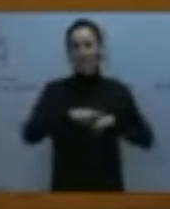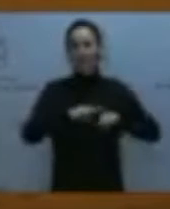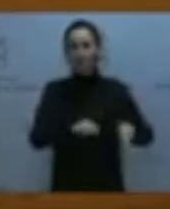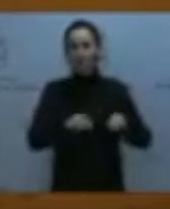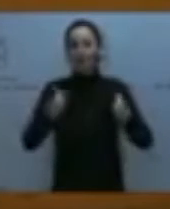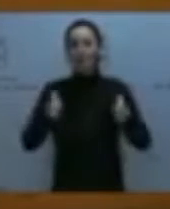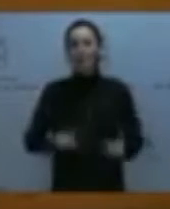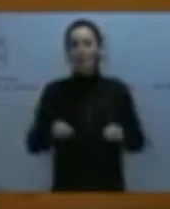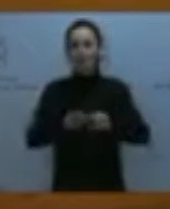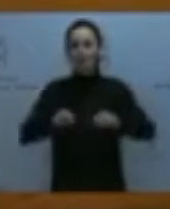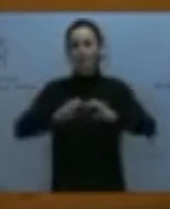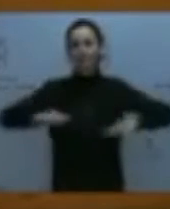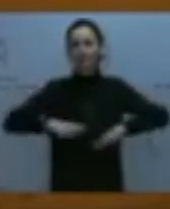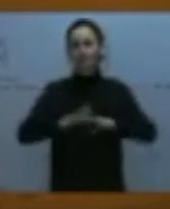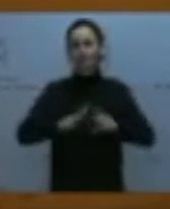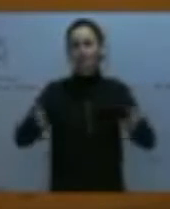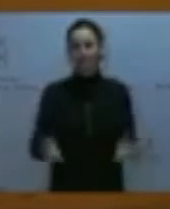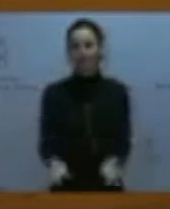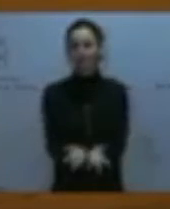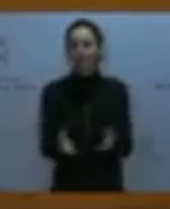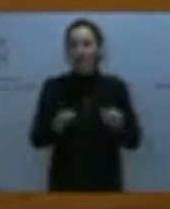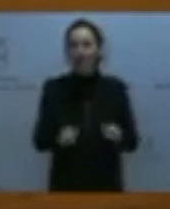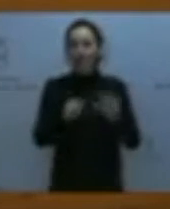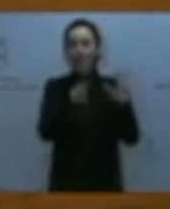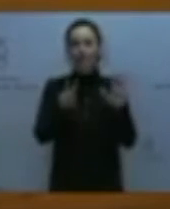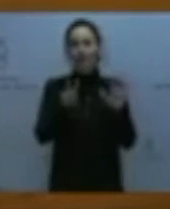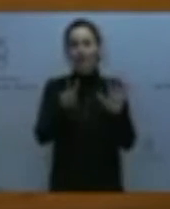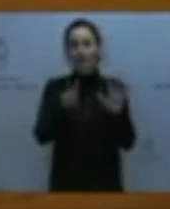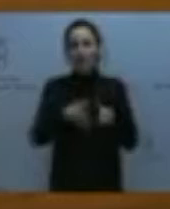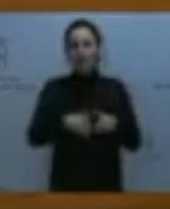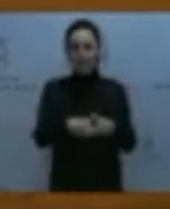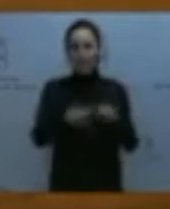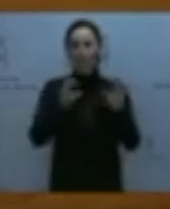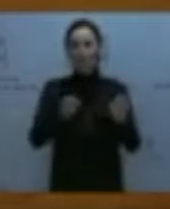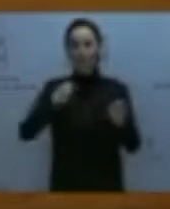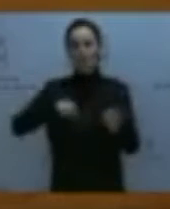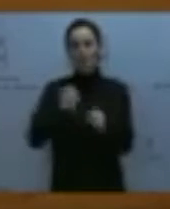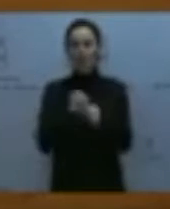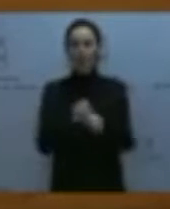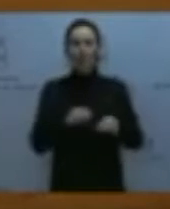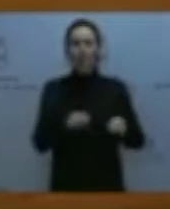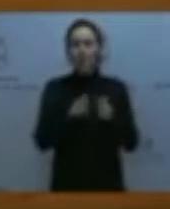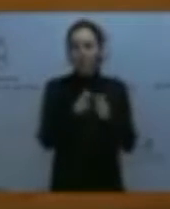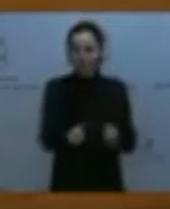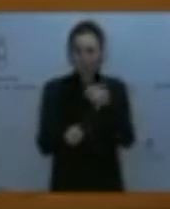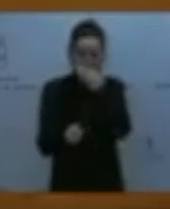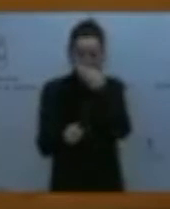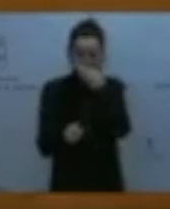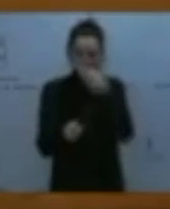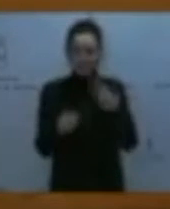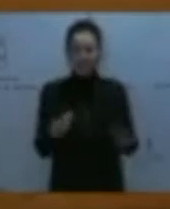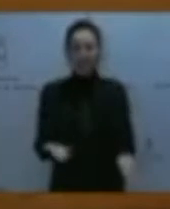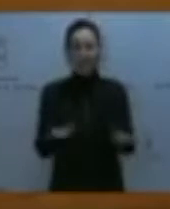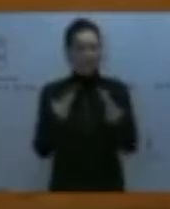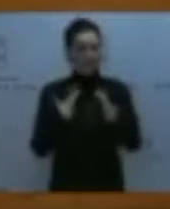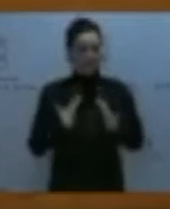y volanteros, y 7 embarcaciones de cerco con unos 1.500 empleos en el sector, que en todo caso están